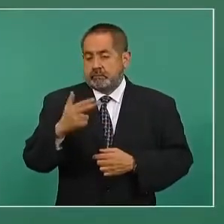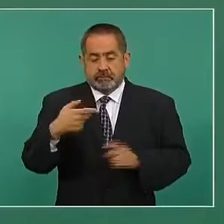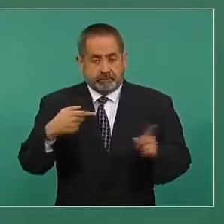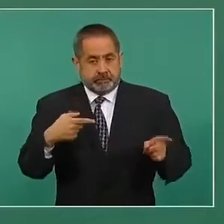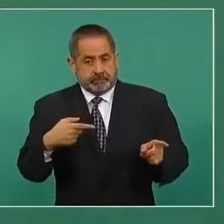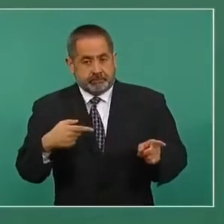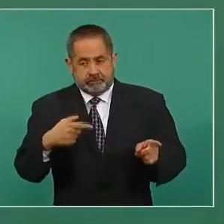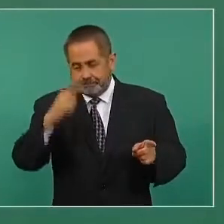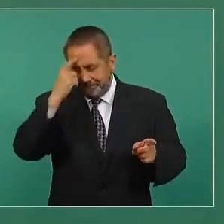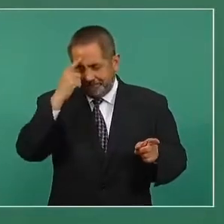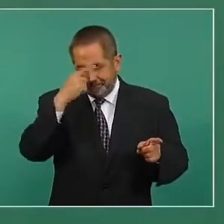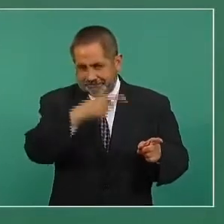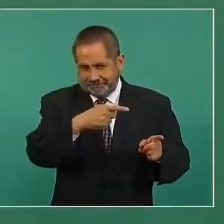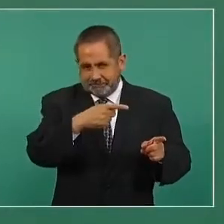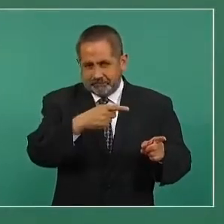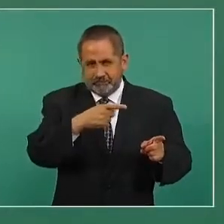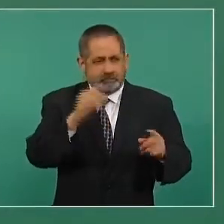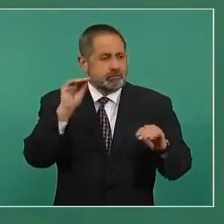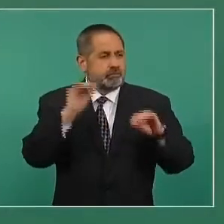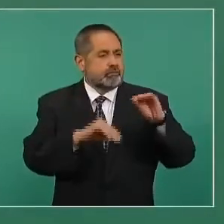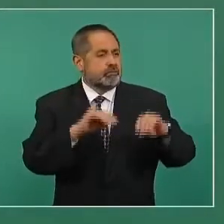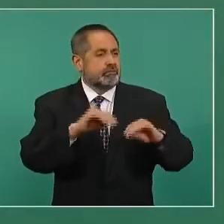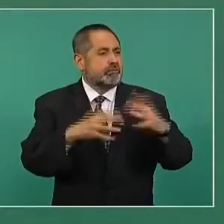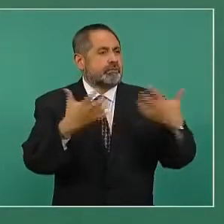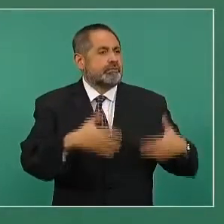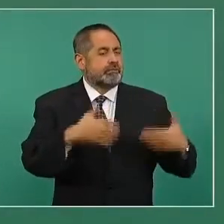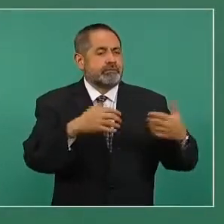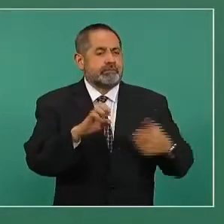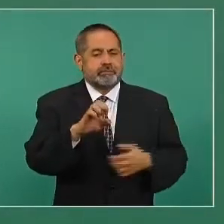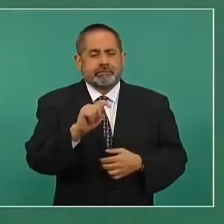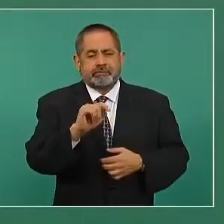cuando se hace esa planta de etileno,